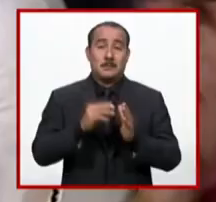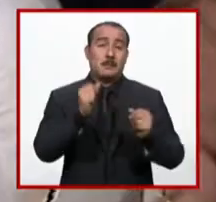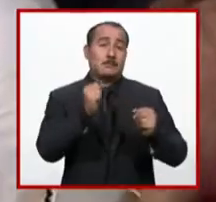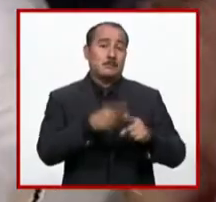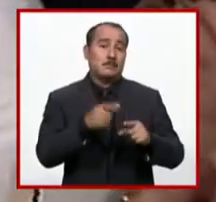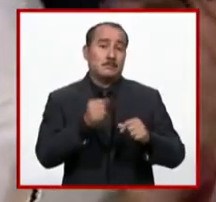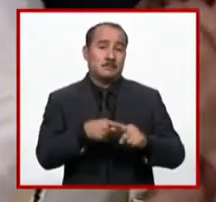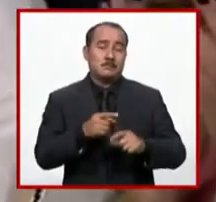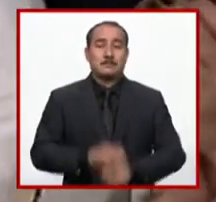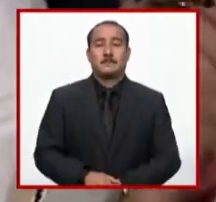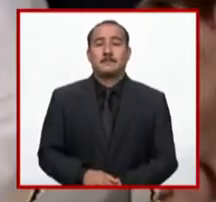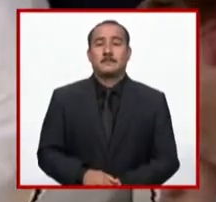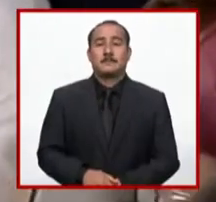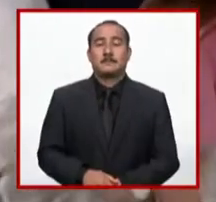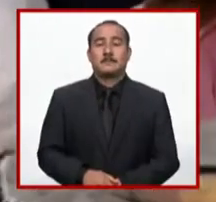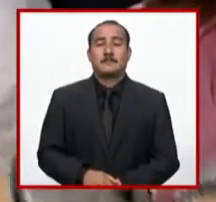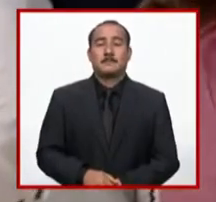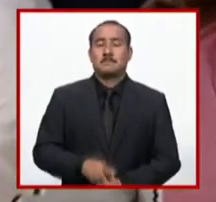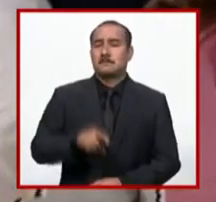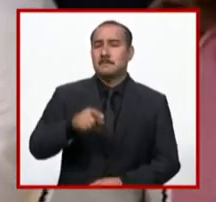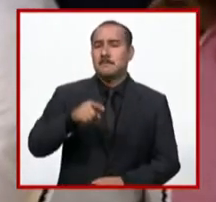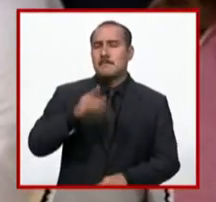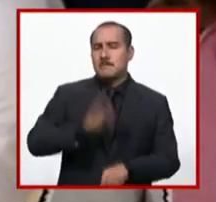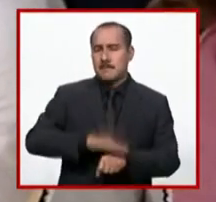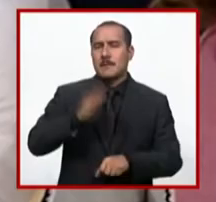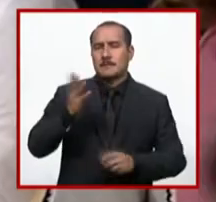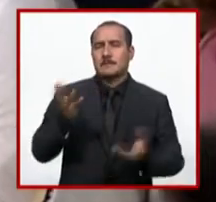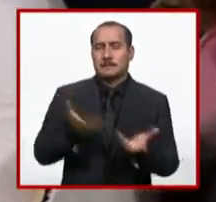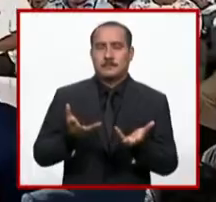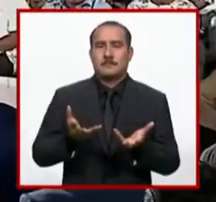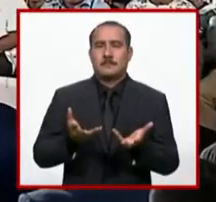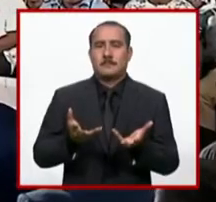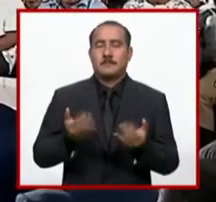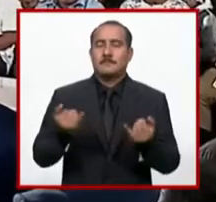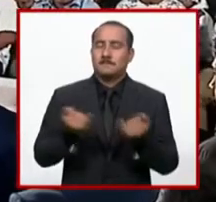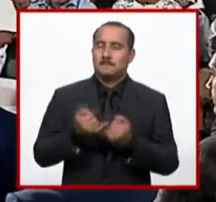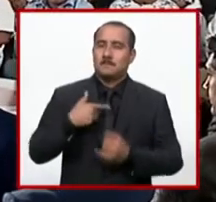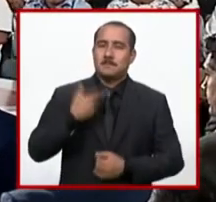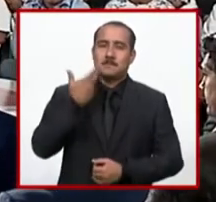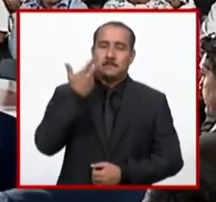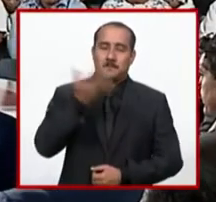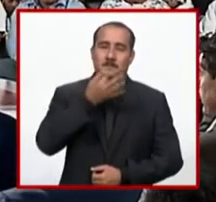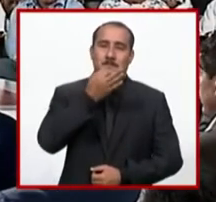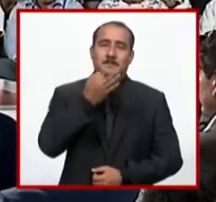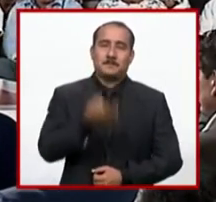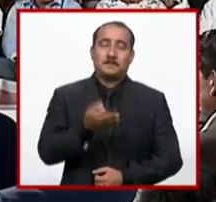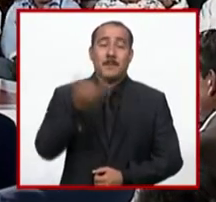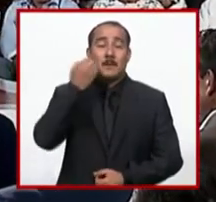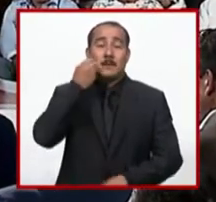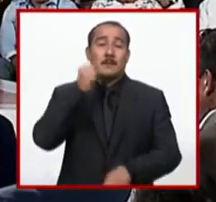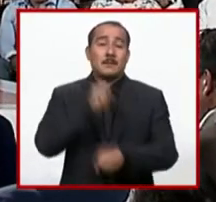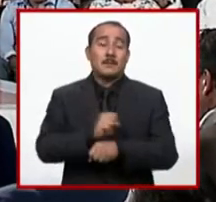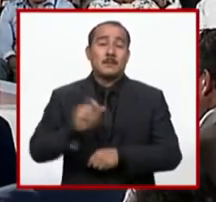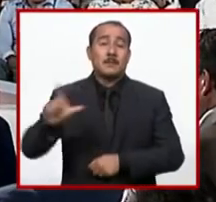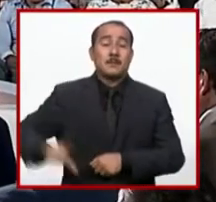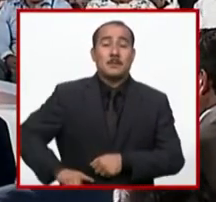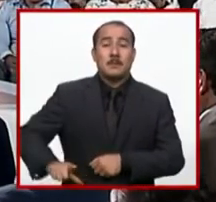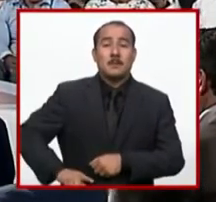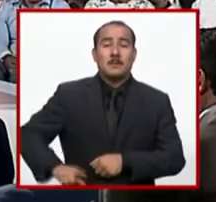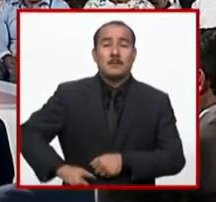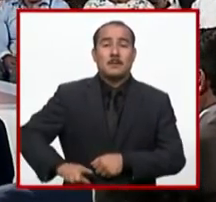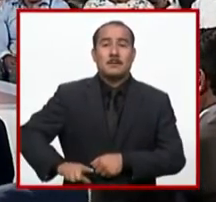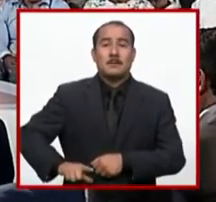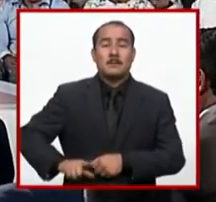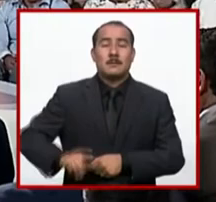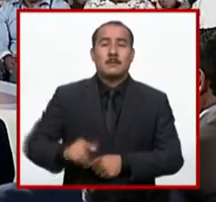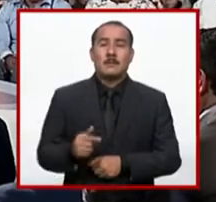Cruz. Pero no solo eso, me da gusto que esté hoy aquí la secretaria de Gobernación, porque